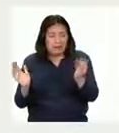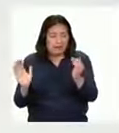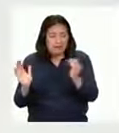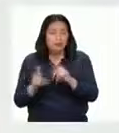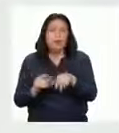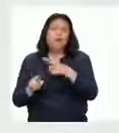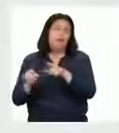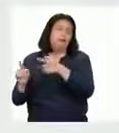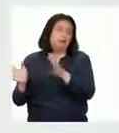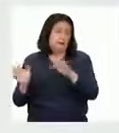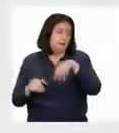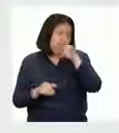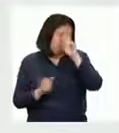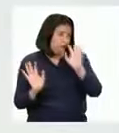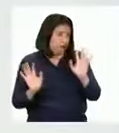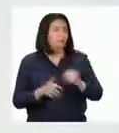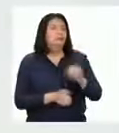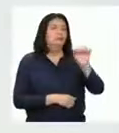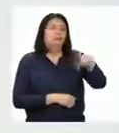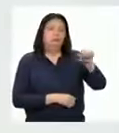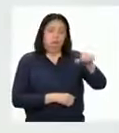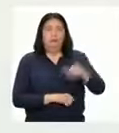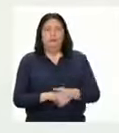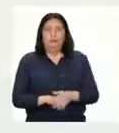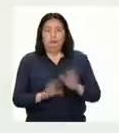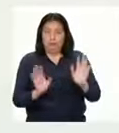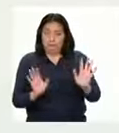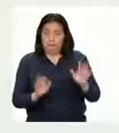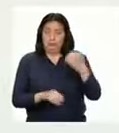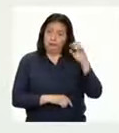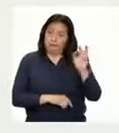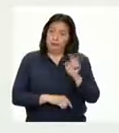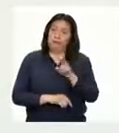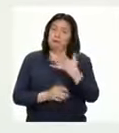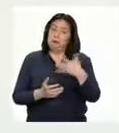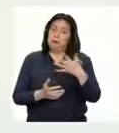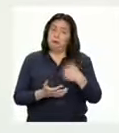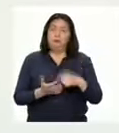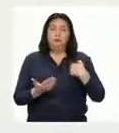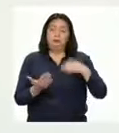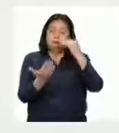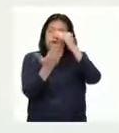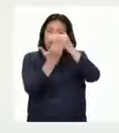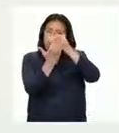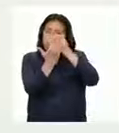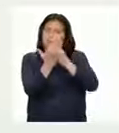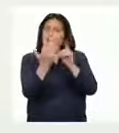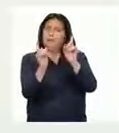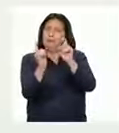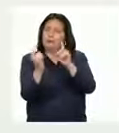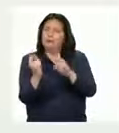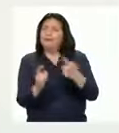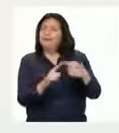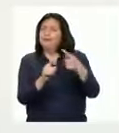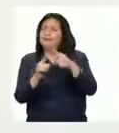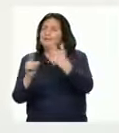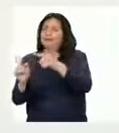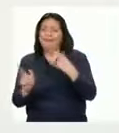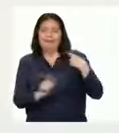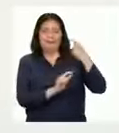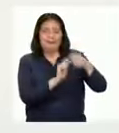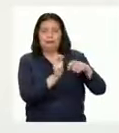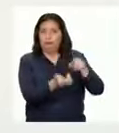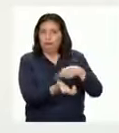país. Así es, Patti. Pero como estás viendo, estamos creando preguntas acerca de diversas tradiciones